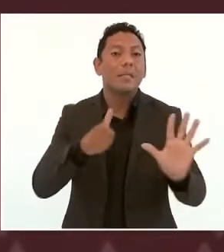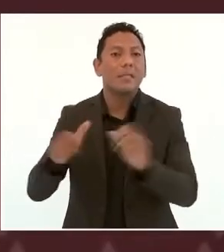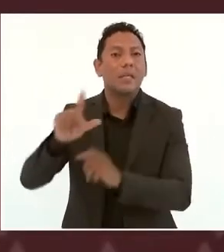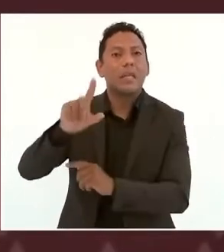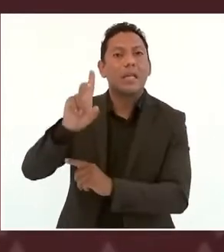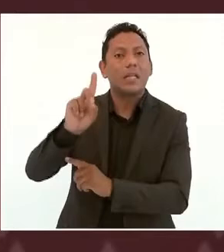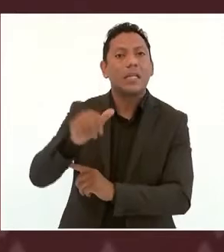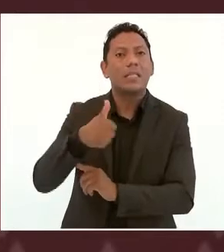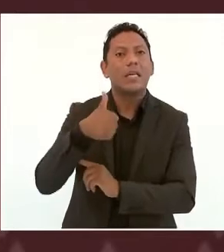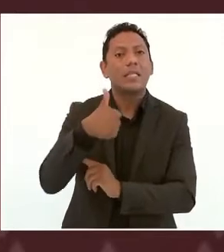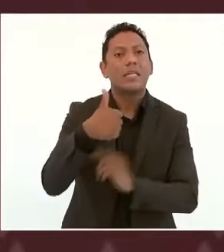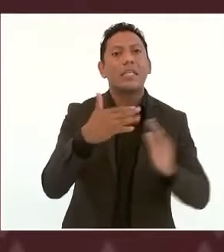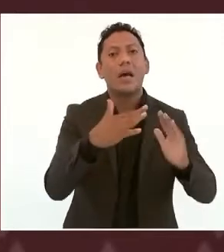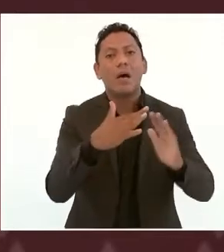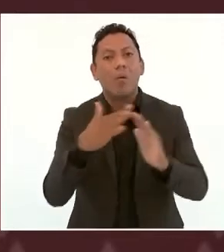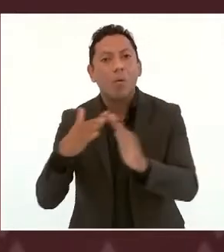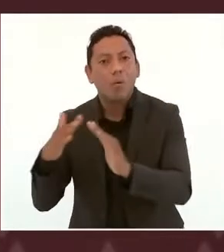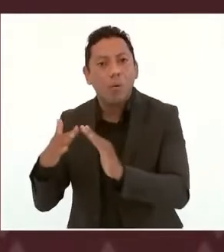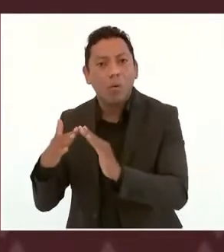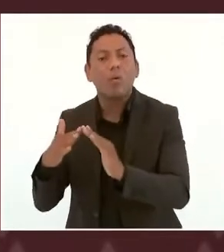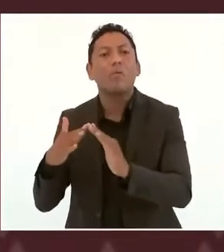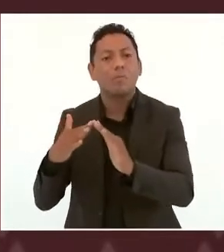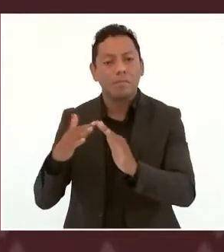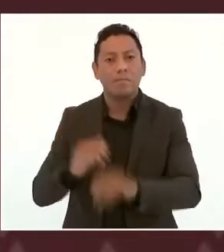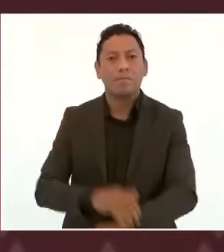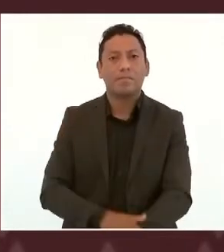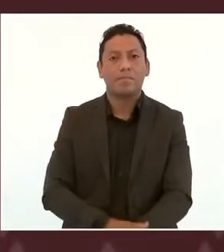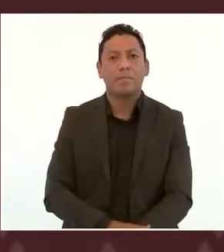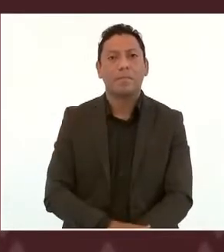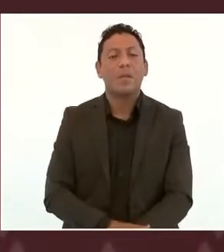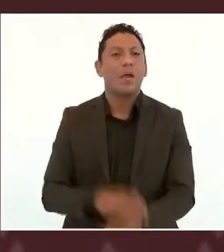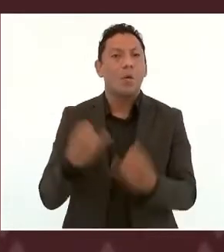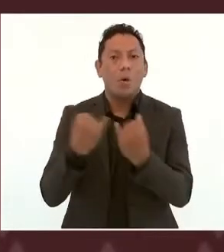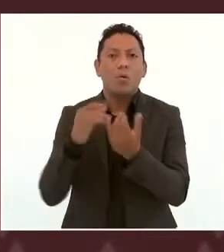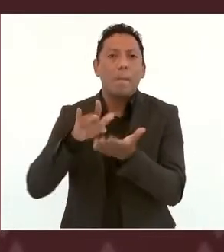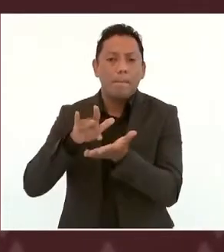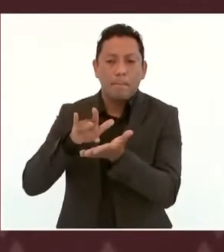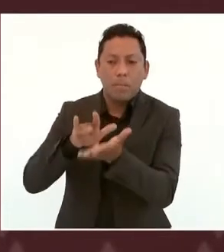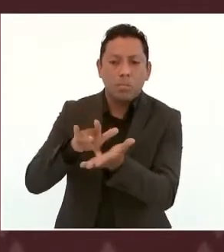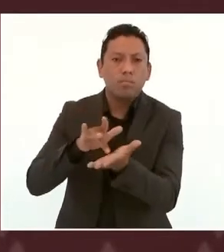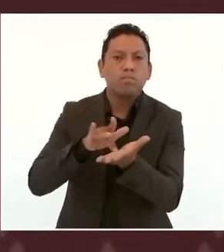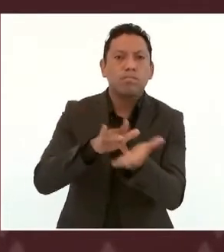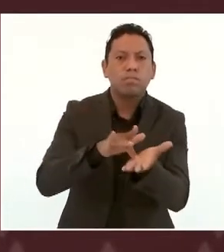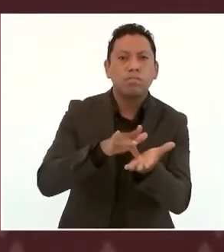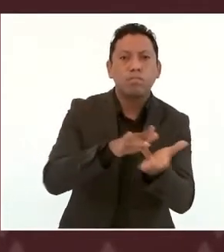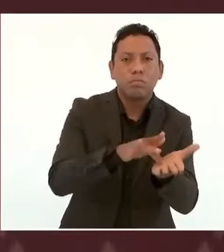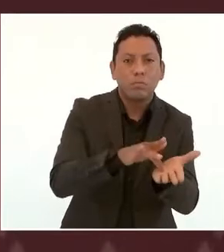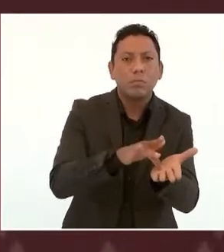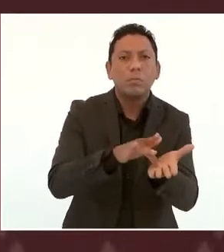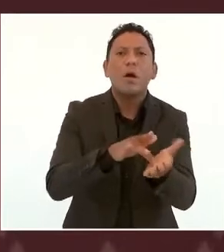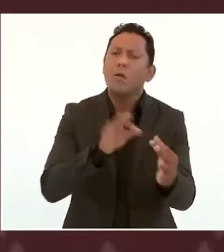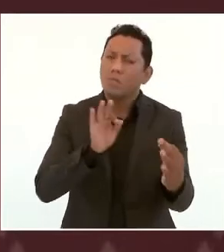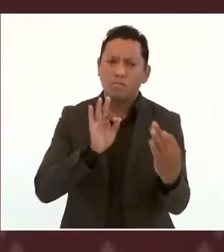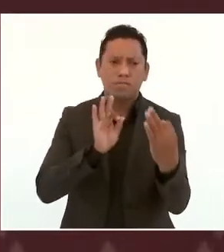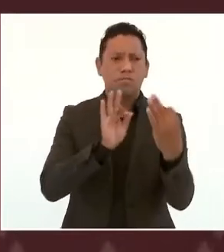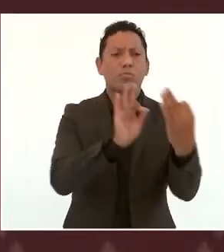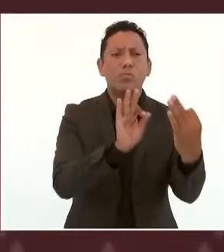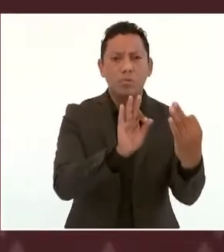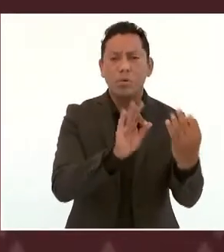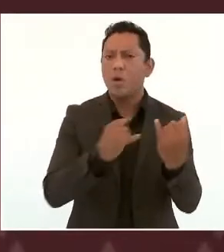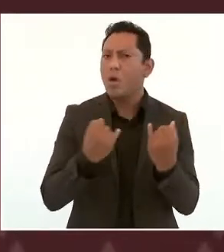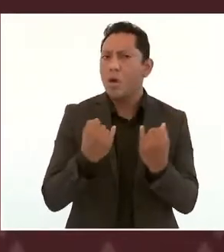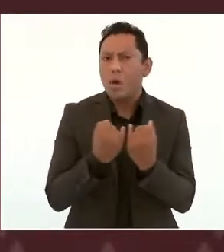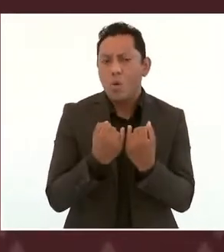10,636 viviendas. Hemos apoyado de manera directa